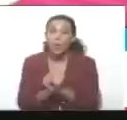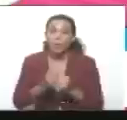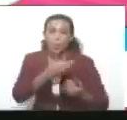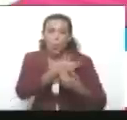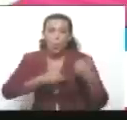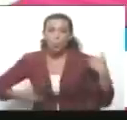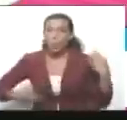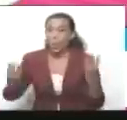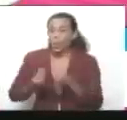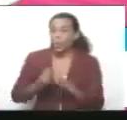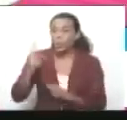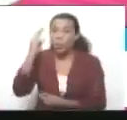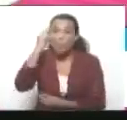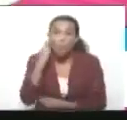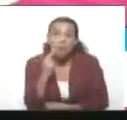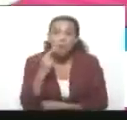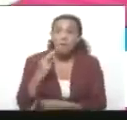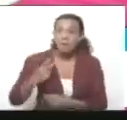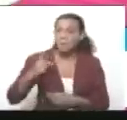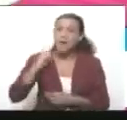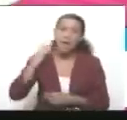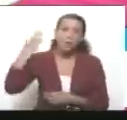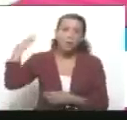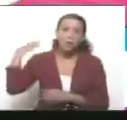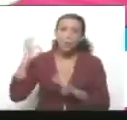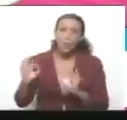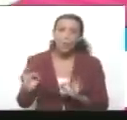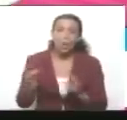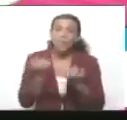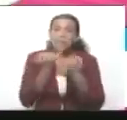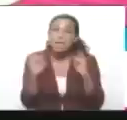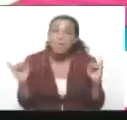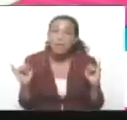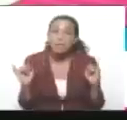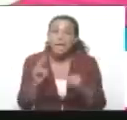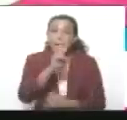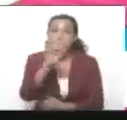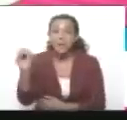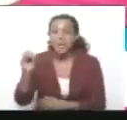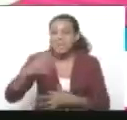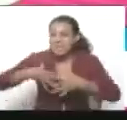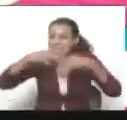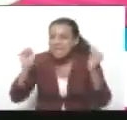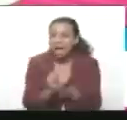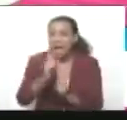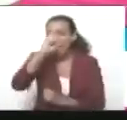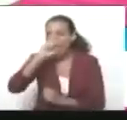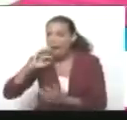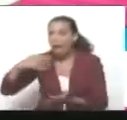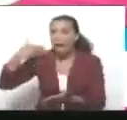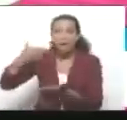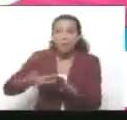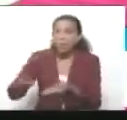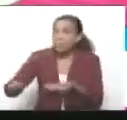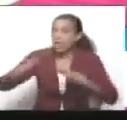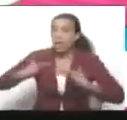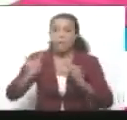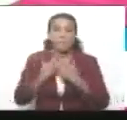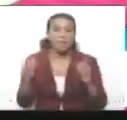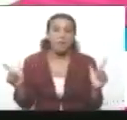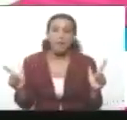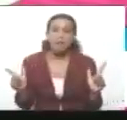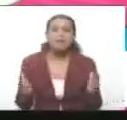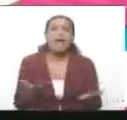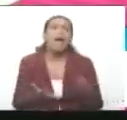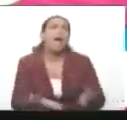con Bolívar al frente cuando nos ganamos nuestra independencia en veinte años de guerra Porque nadie nos regaló la independencia ni